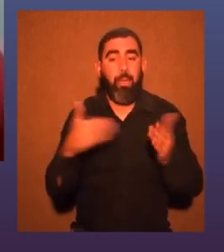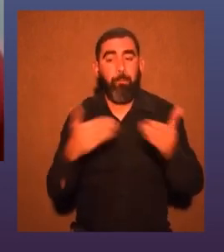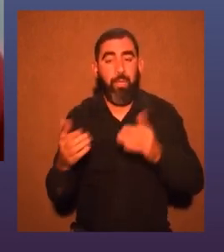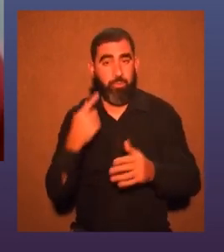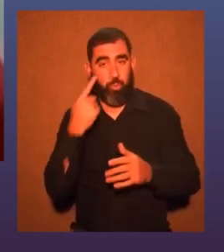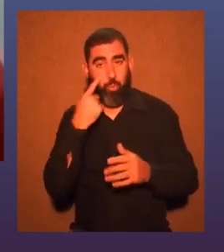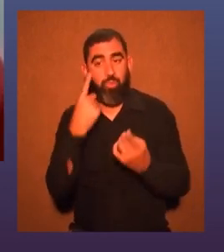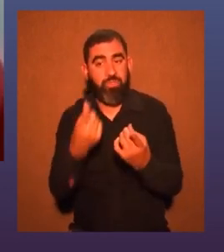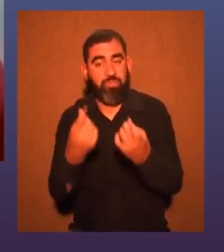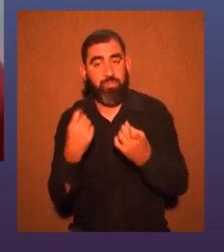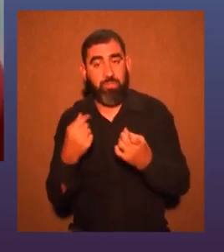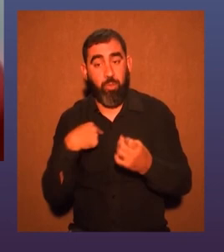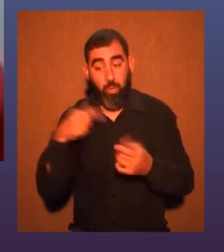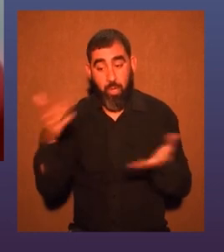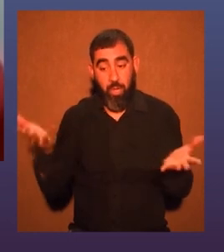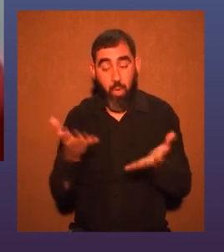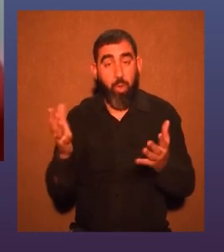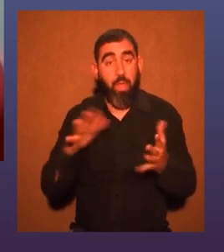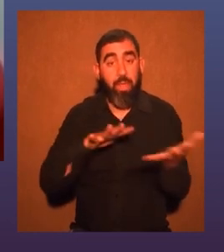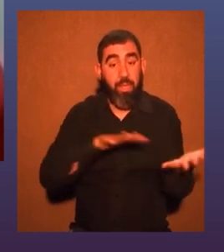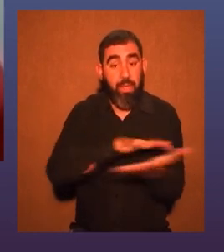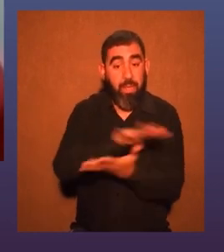reconocer. Hoy para mí el espacio del auditorio